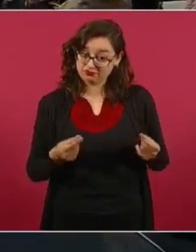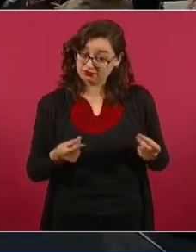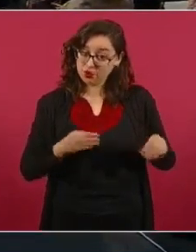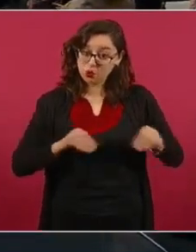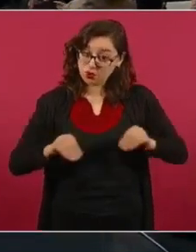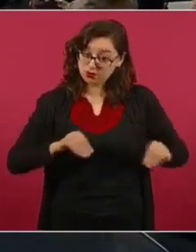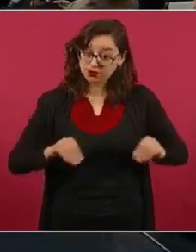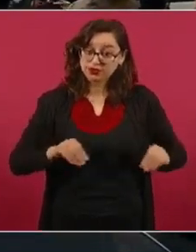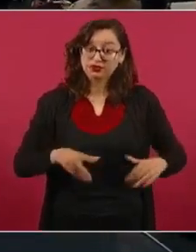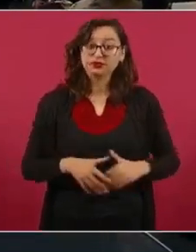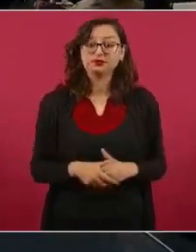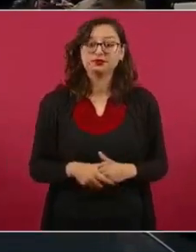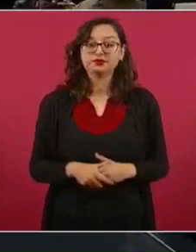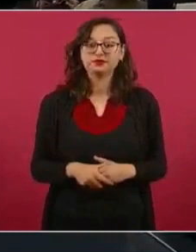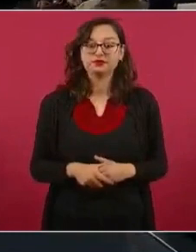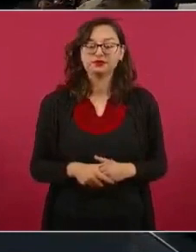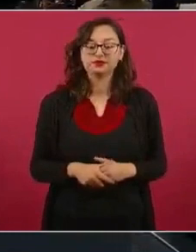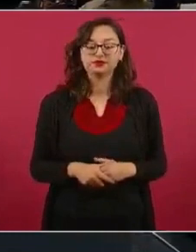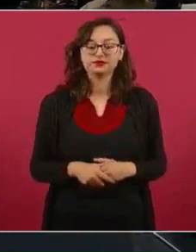Sí.